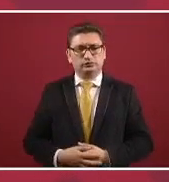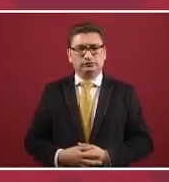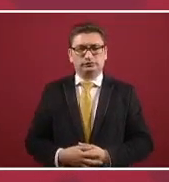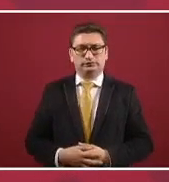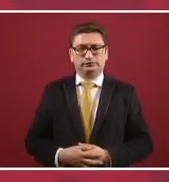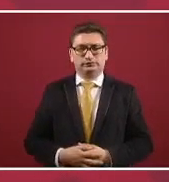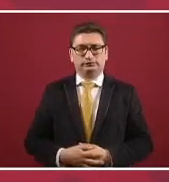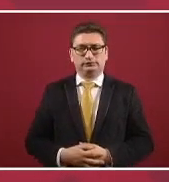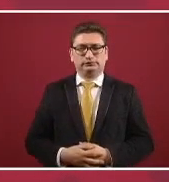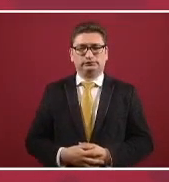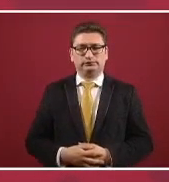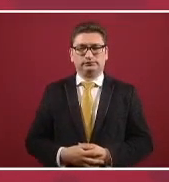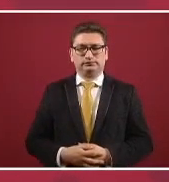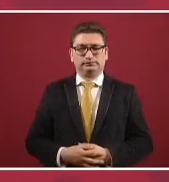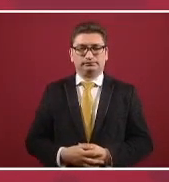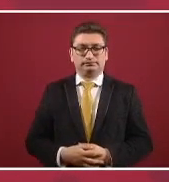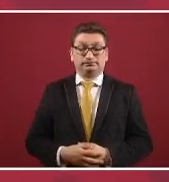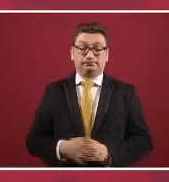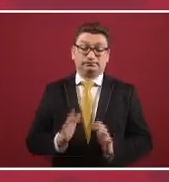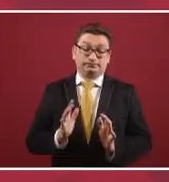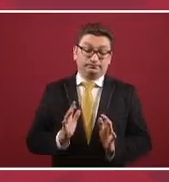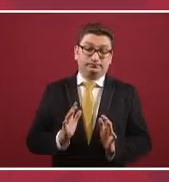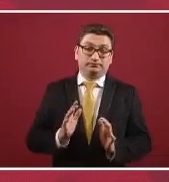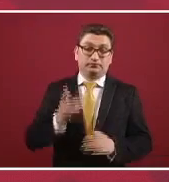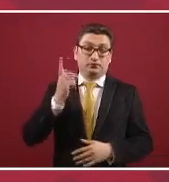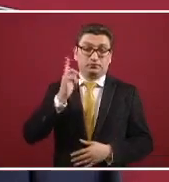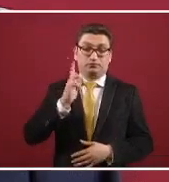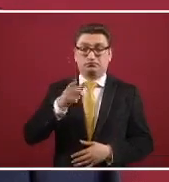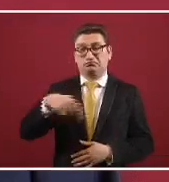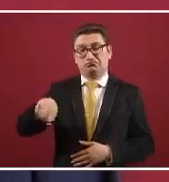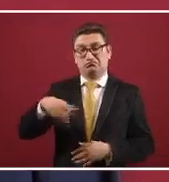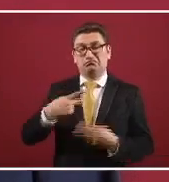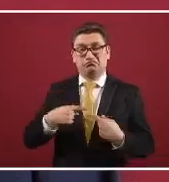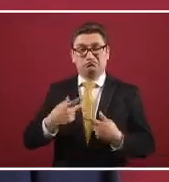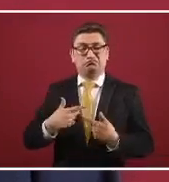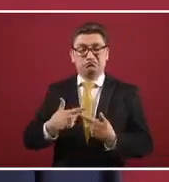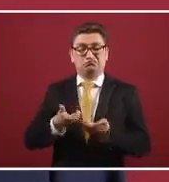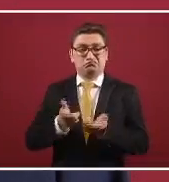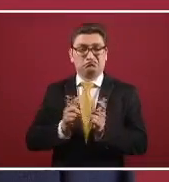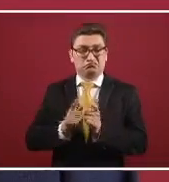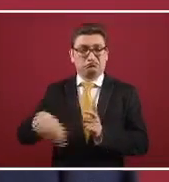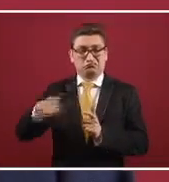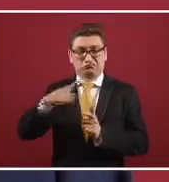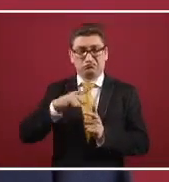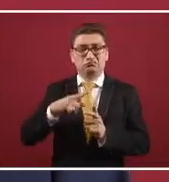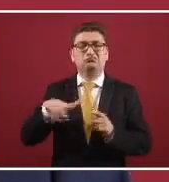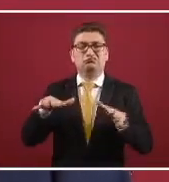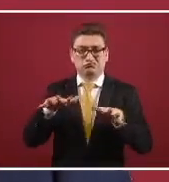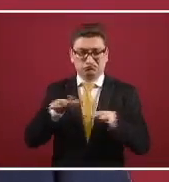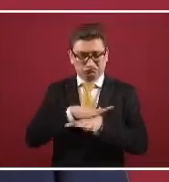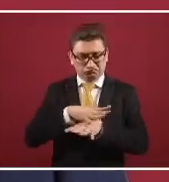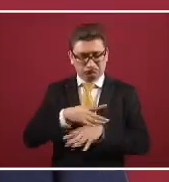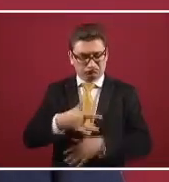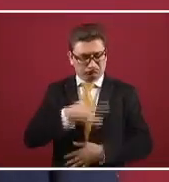Entonces, ojalá y recapaciten y entiendan que ya no es